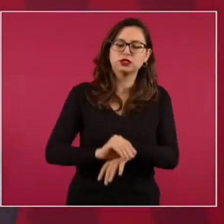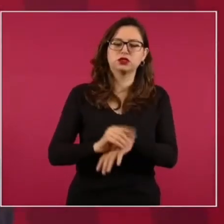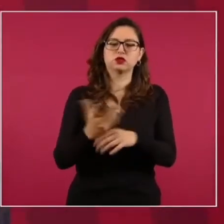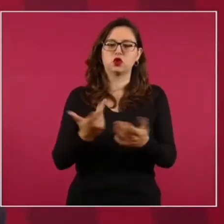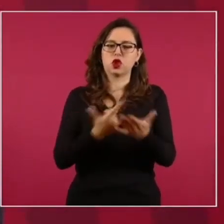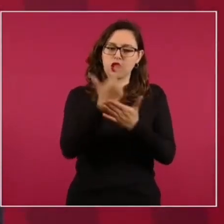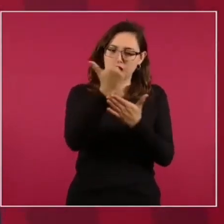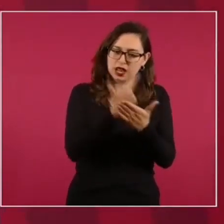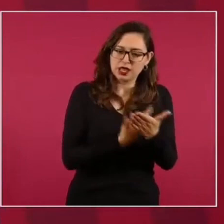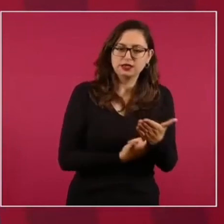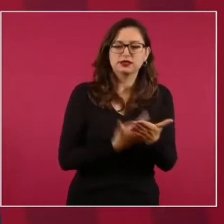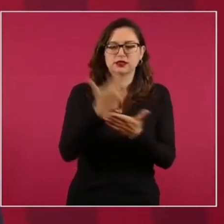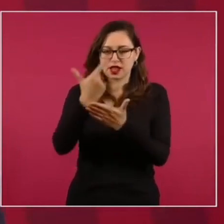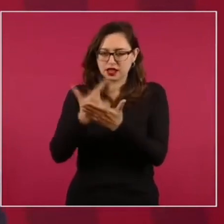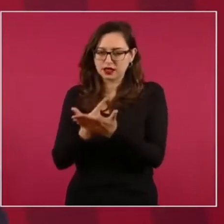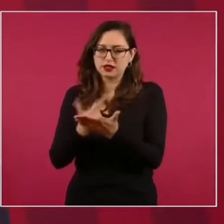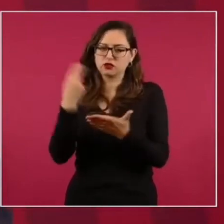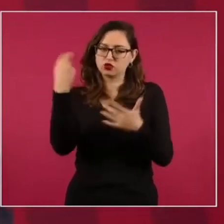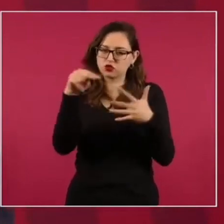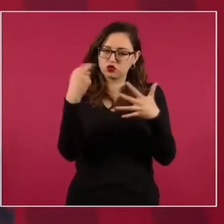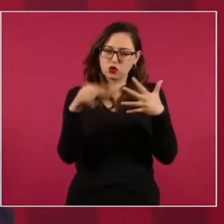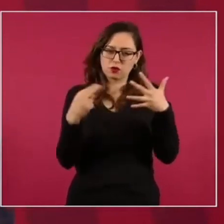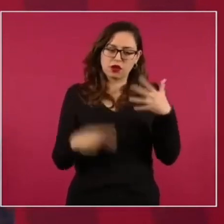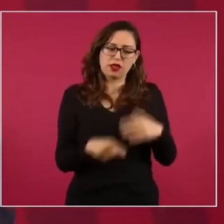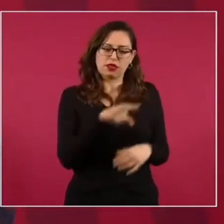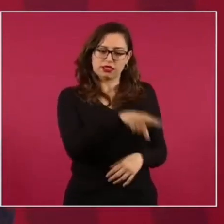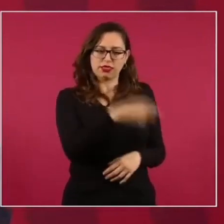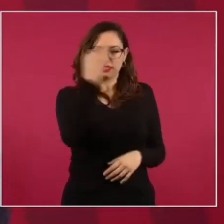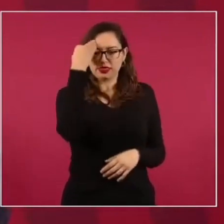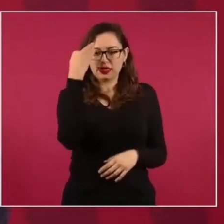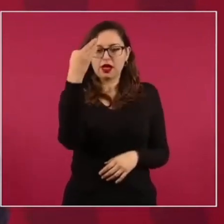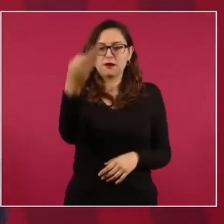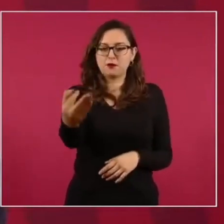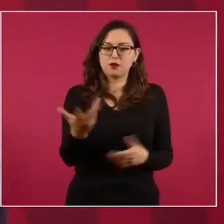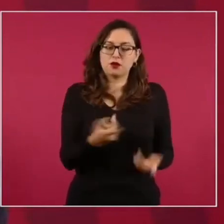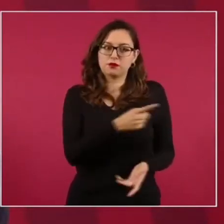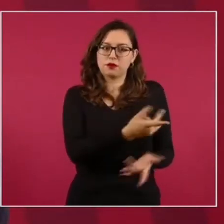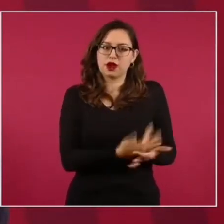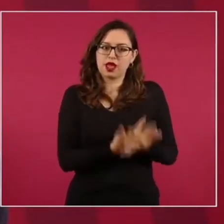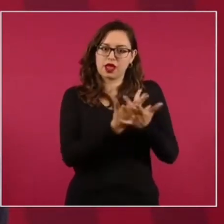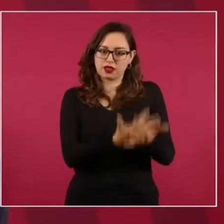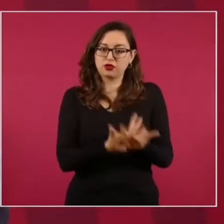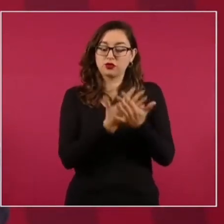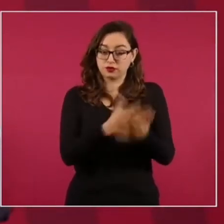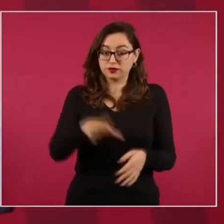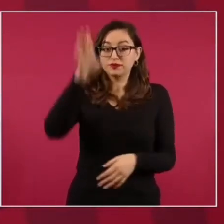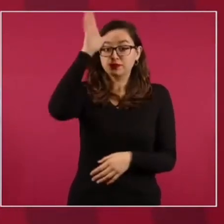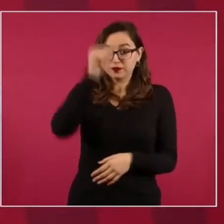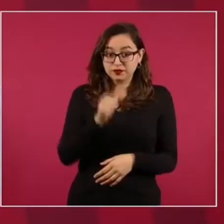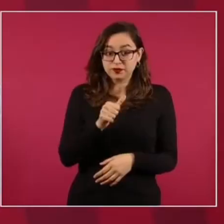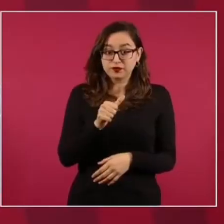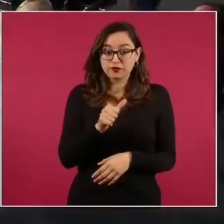hacen la lista, lleva ya mucho tiempo y no se le ha dado la palabra. ¿De acuerdo?